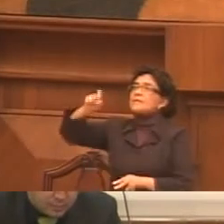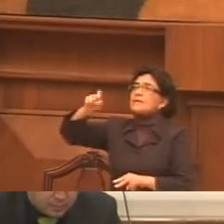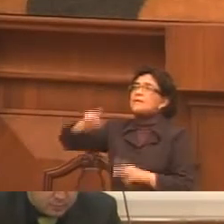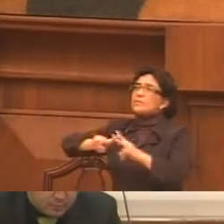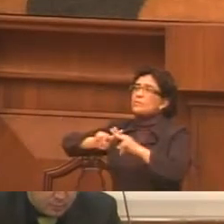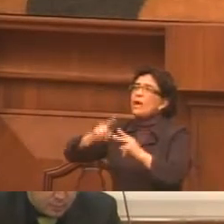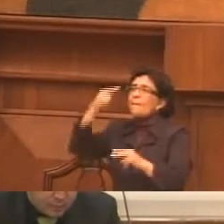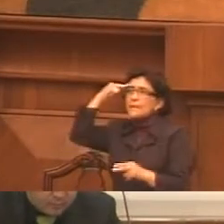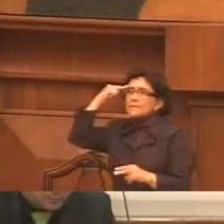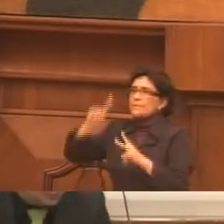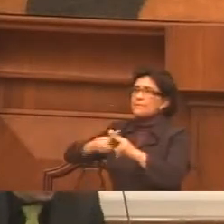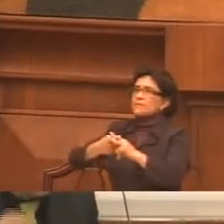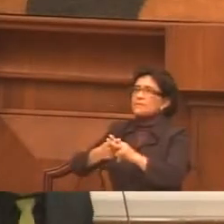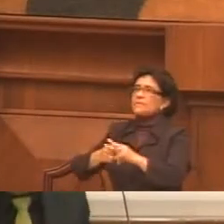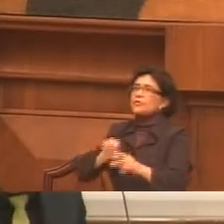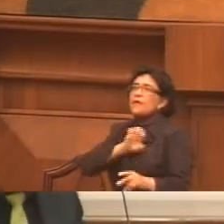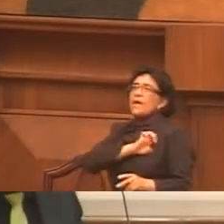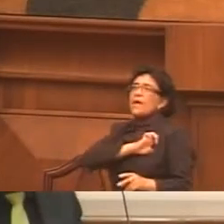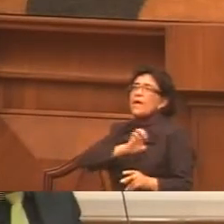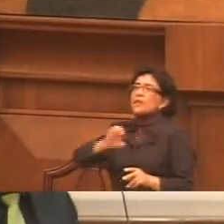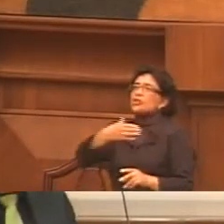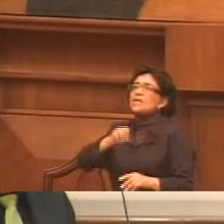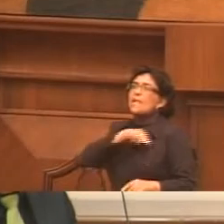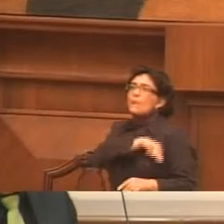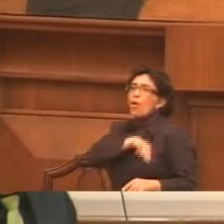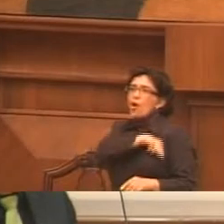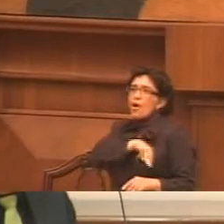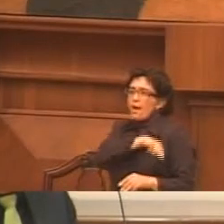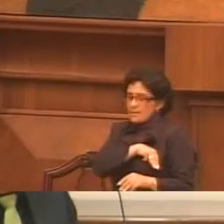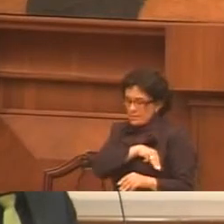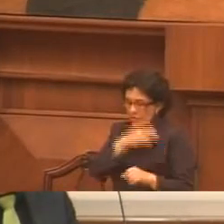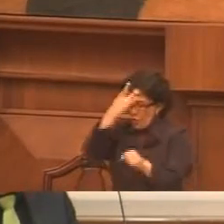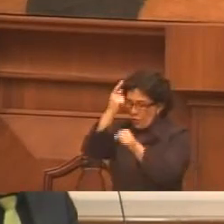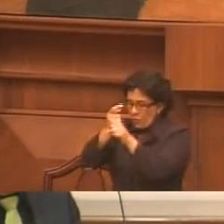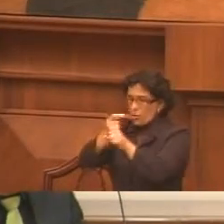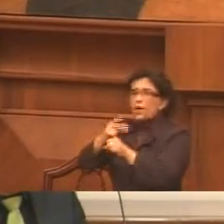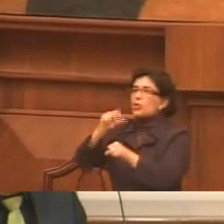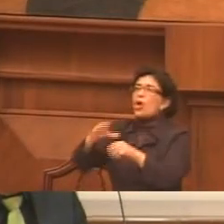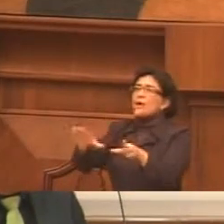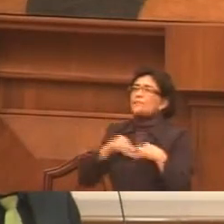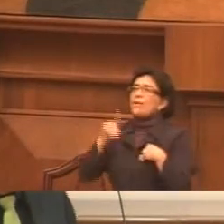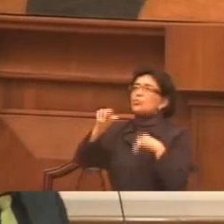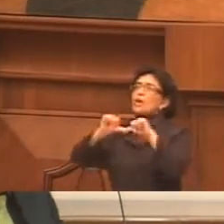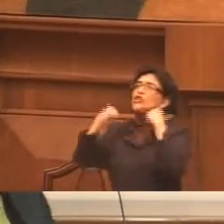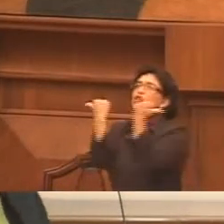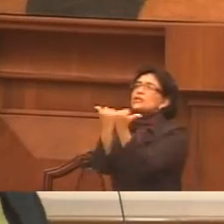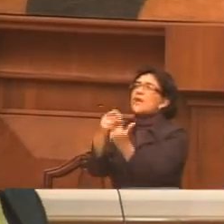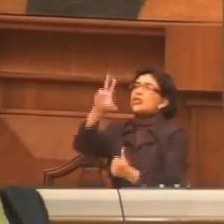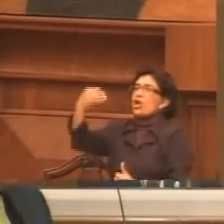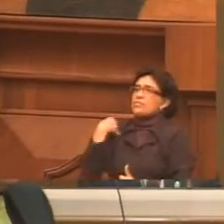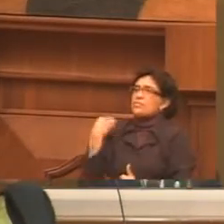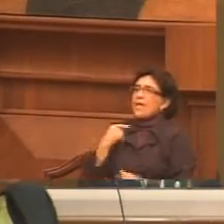aún, sin que exista la posibilidad de defender el derecho a vivir bajo preceptos y